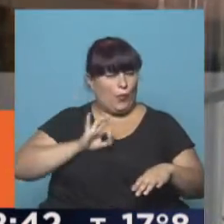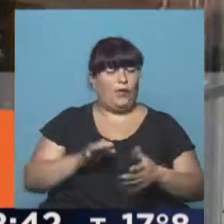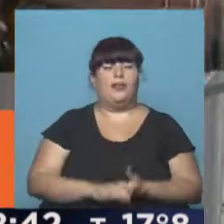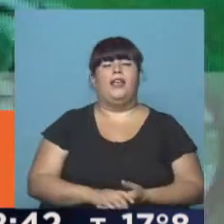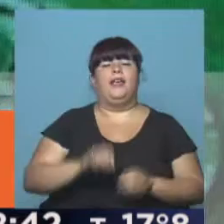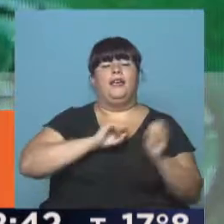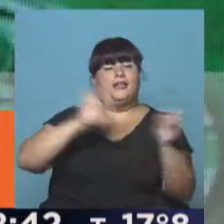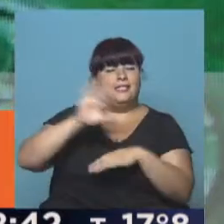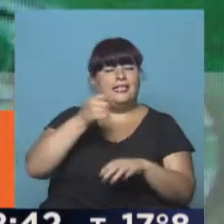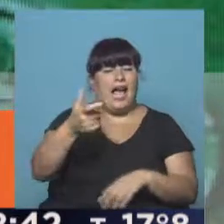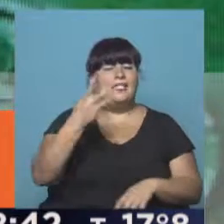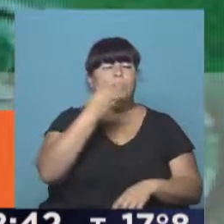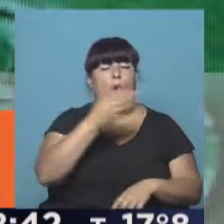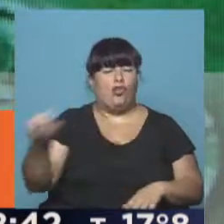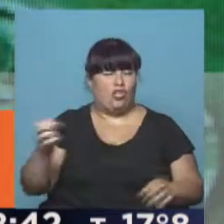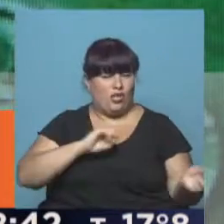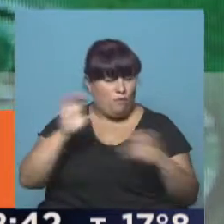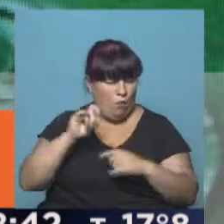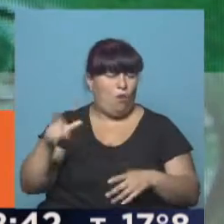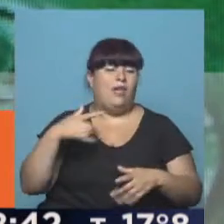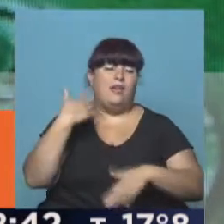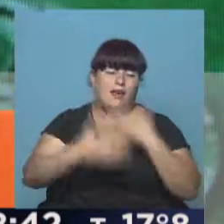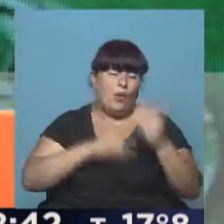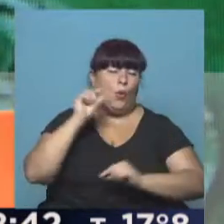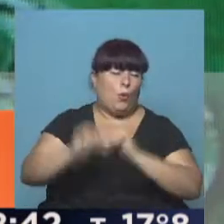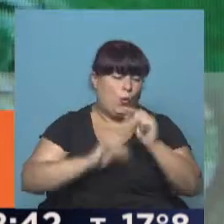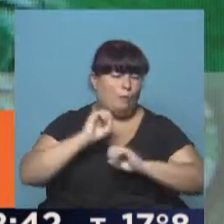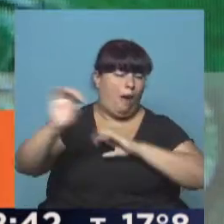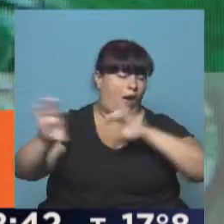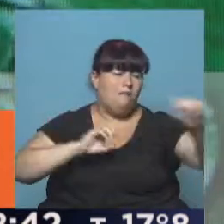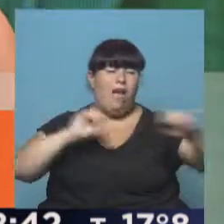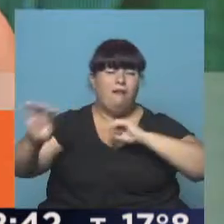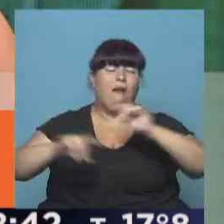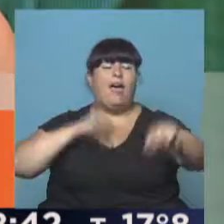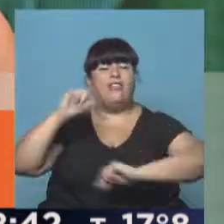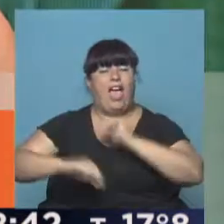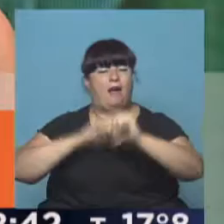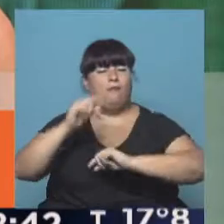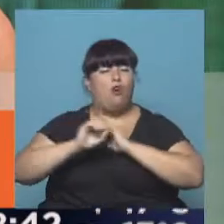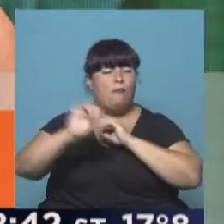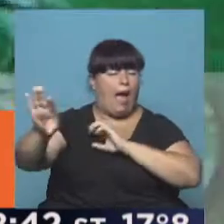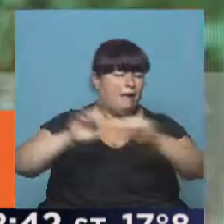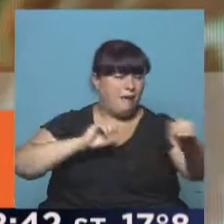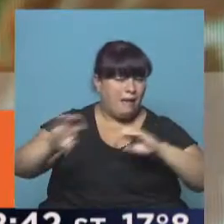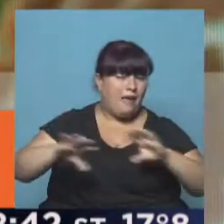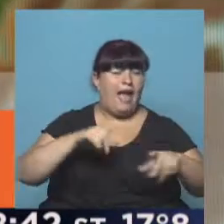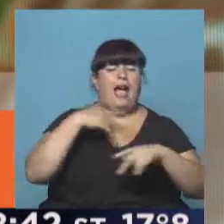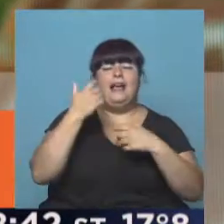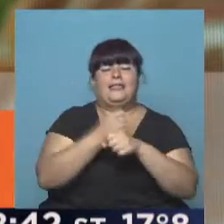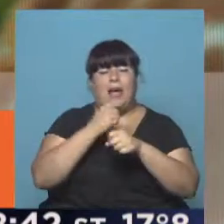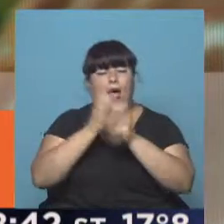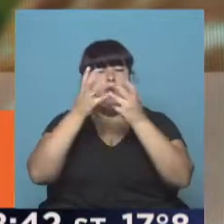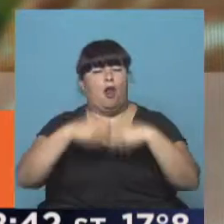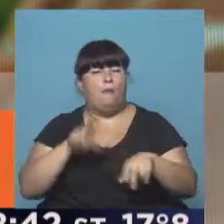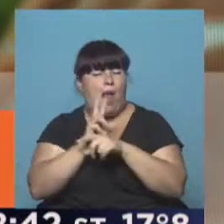derivaron ya casi 400 y es un proceso lento que va a tomar tiempo y a medida que vayamos haciendo esa derivación y trabajando en todos los